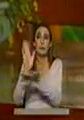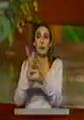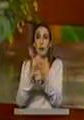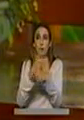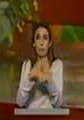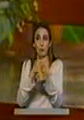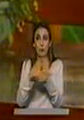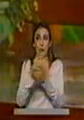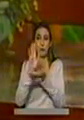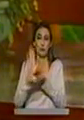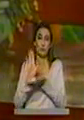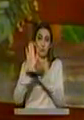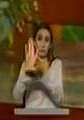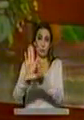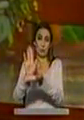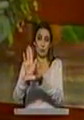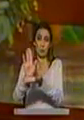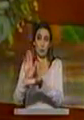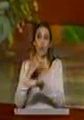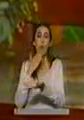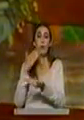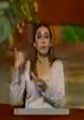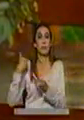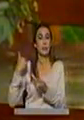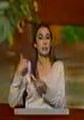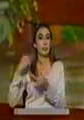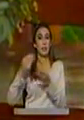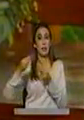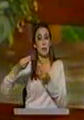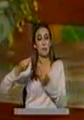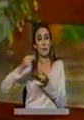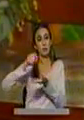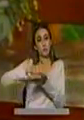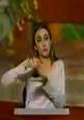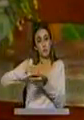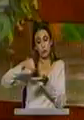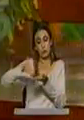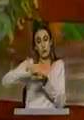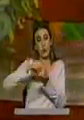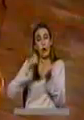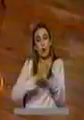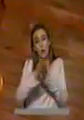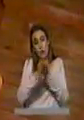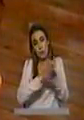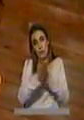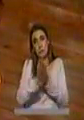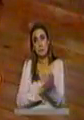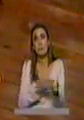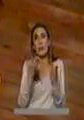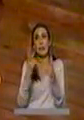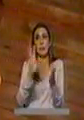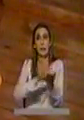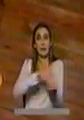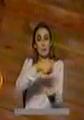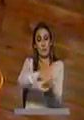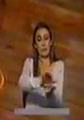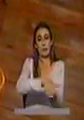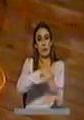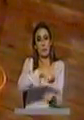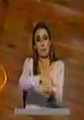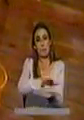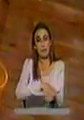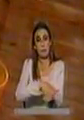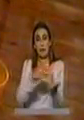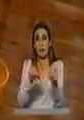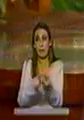las, es café ¿no? gourmet, sí. Lo tenemos en grano y lo tenemos también molido. Tenemos mermeladas también, por ejemplo. Tenemos